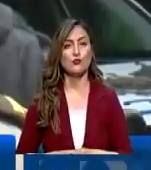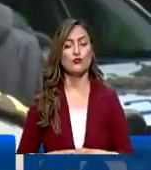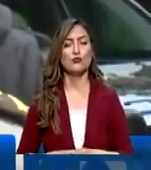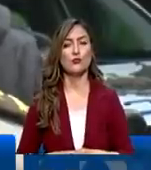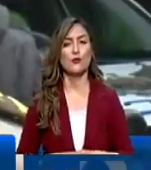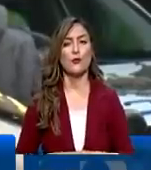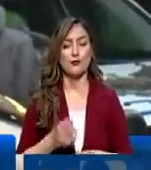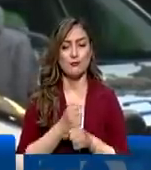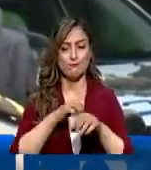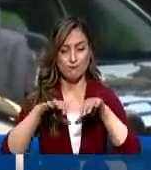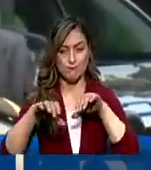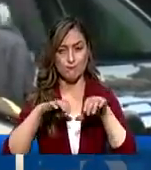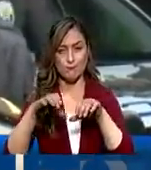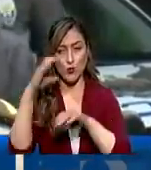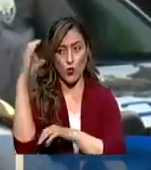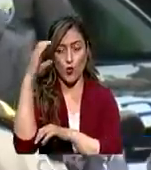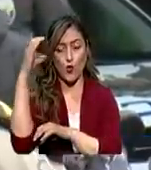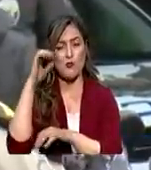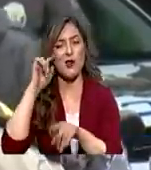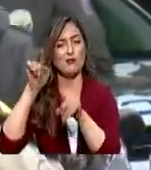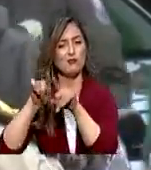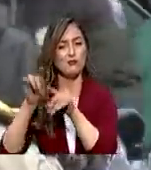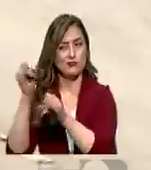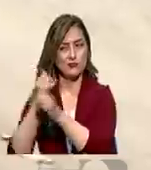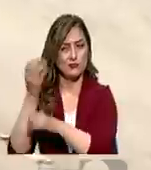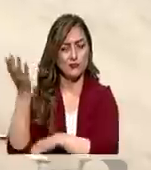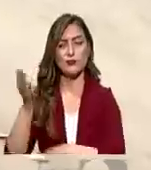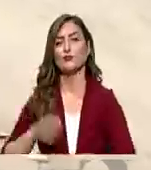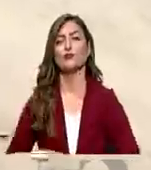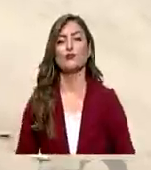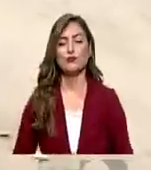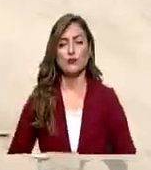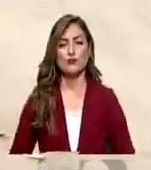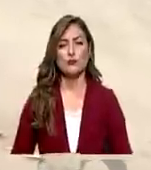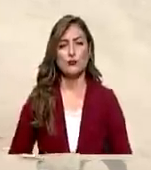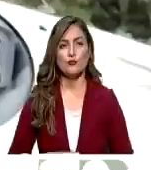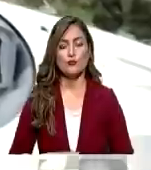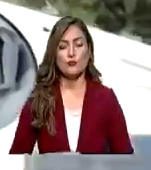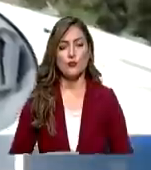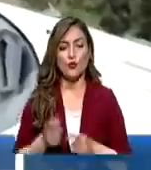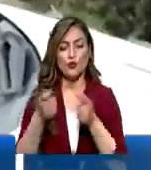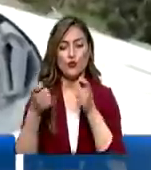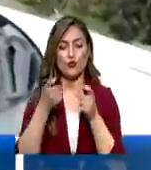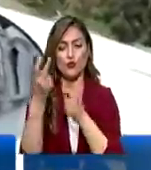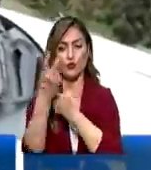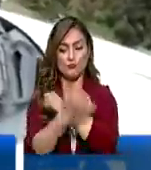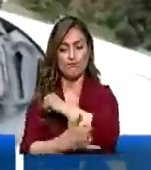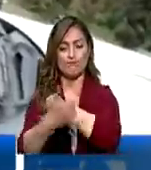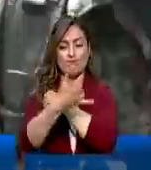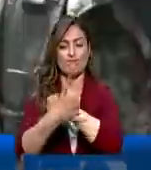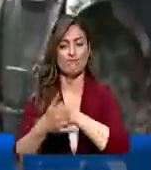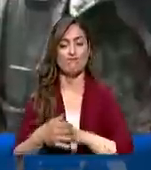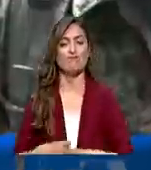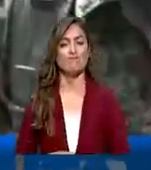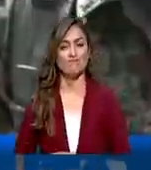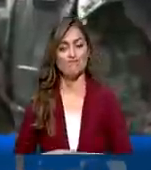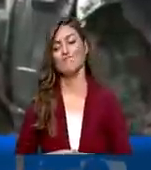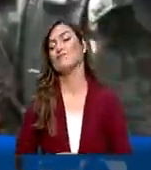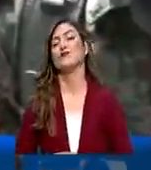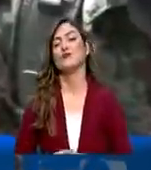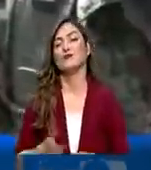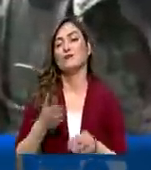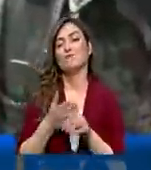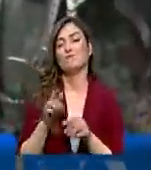coordinado con el país de Colombia, con las otras instituciones. Eso dentro de los operativos binacionales denominados Espejo, a fin